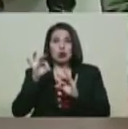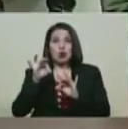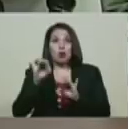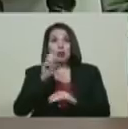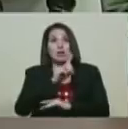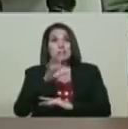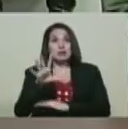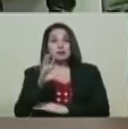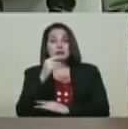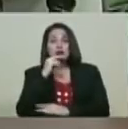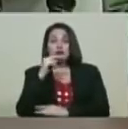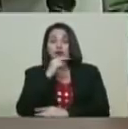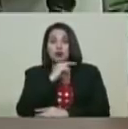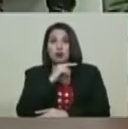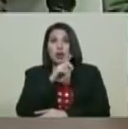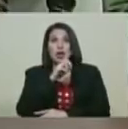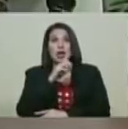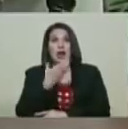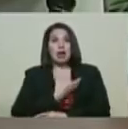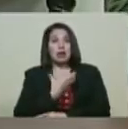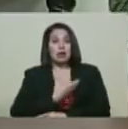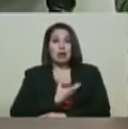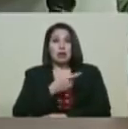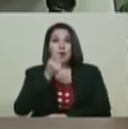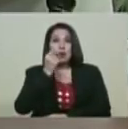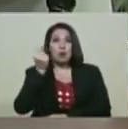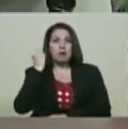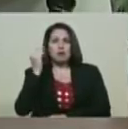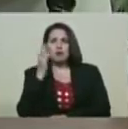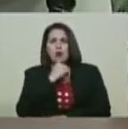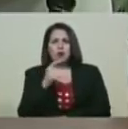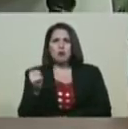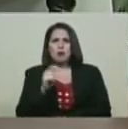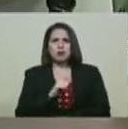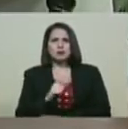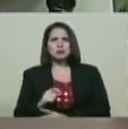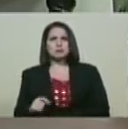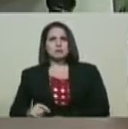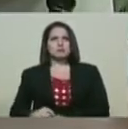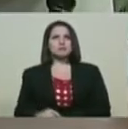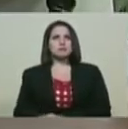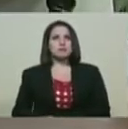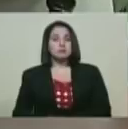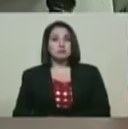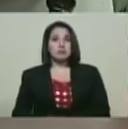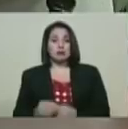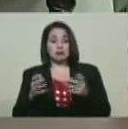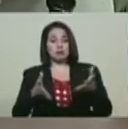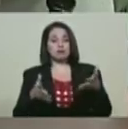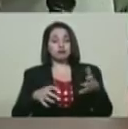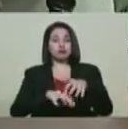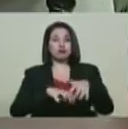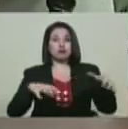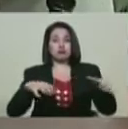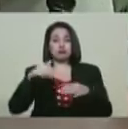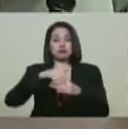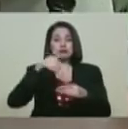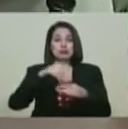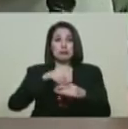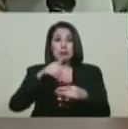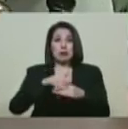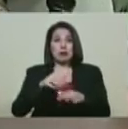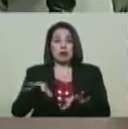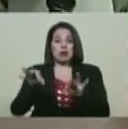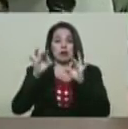y alcaldes y alcaldesas, no han cumplido ni un mes, de que el pueblo eligió los alcaldes y